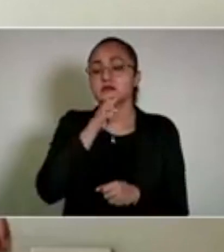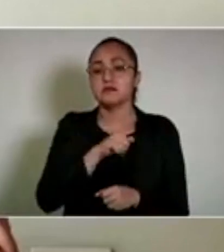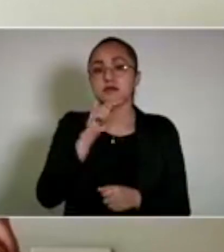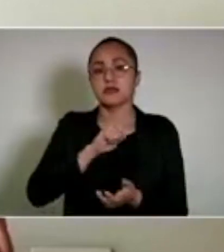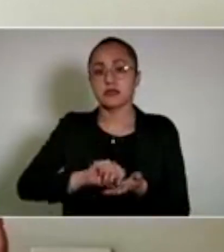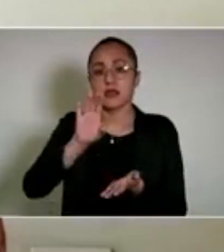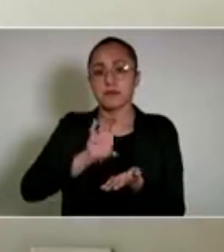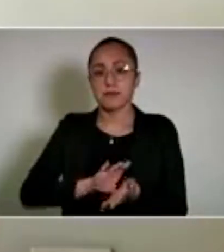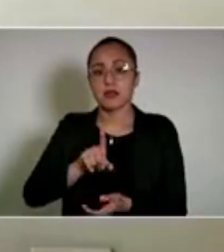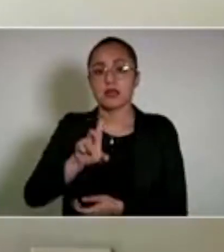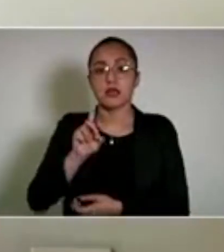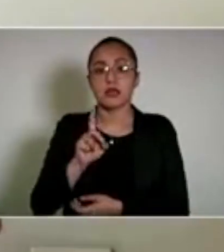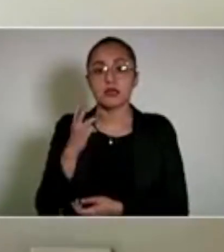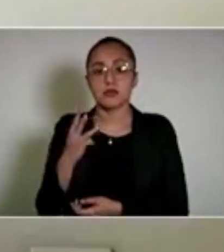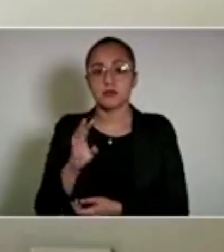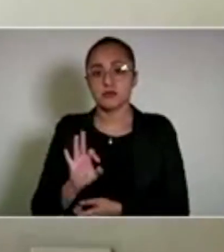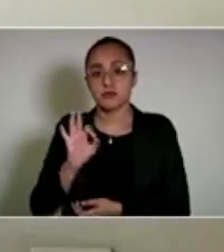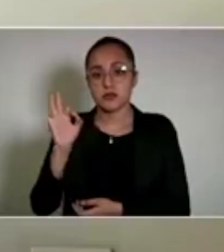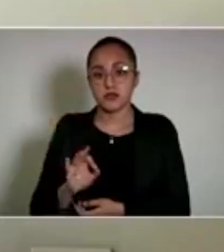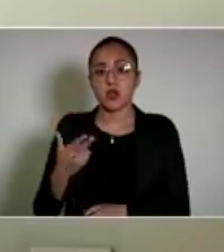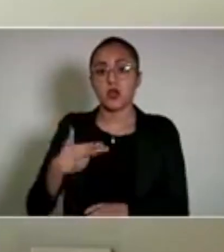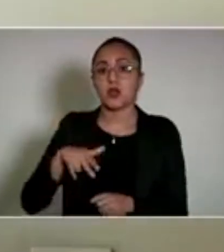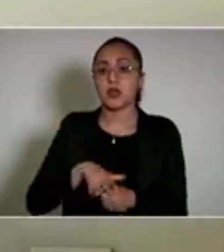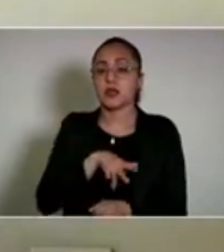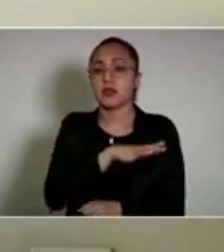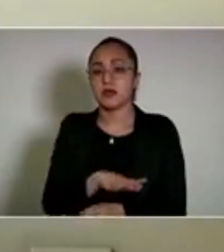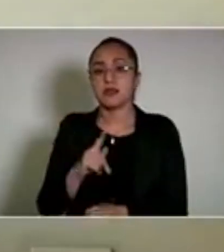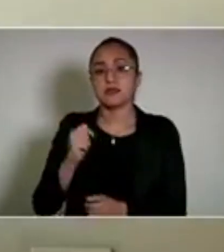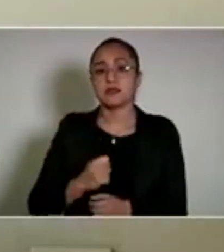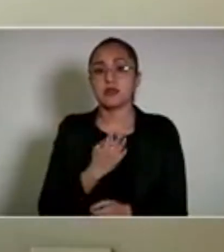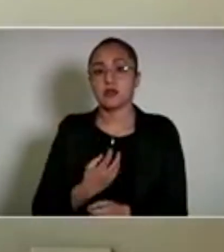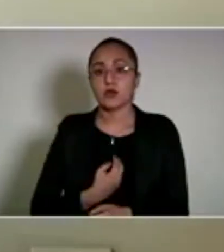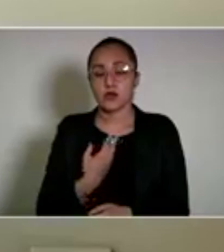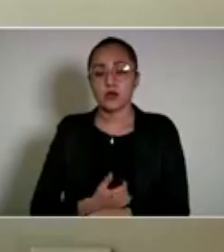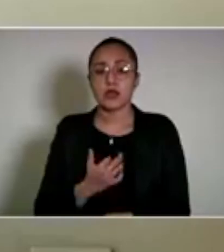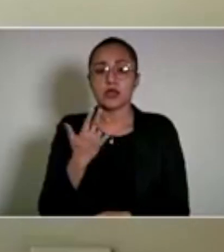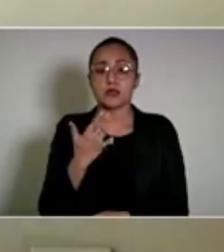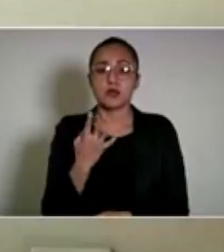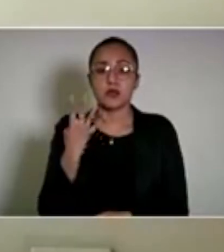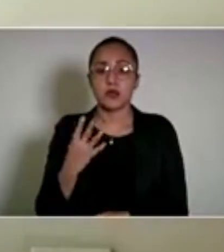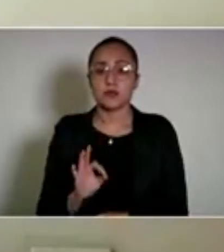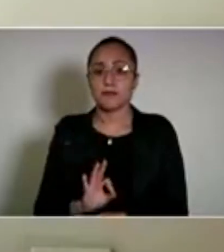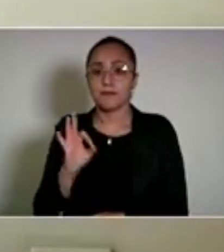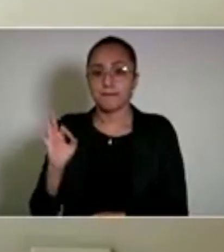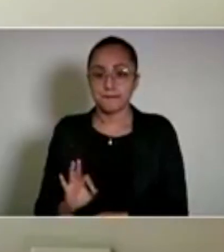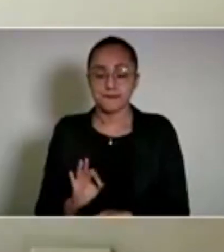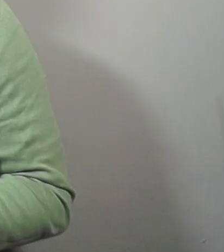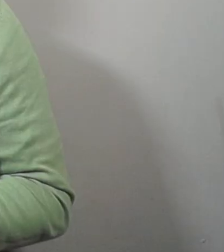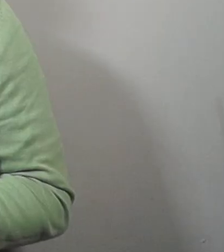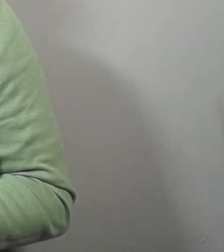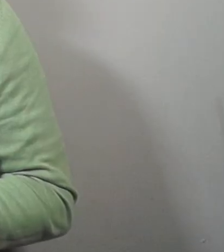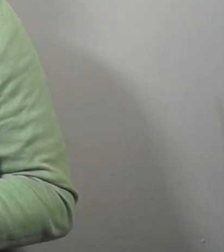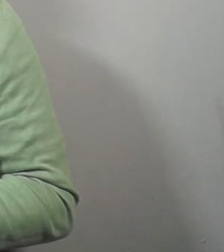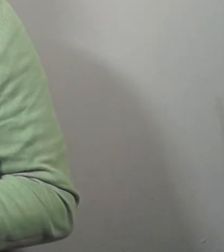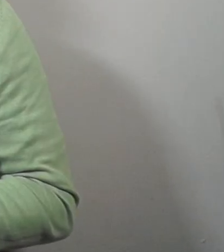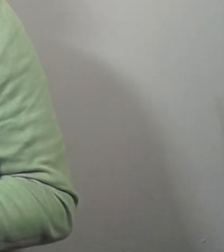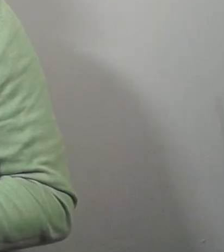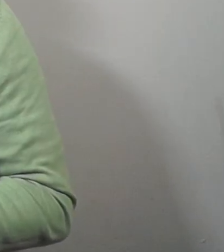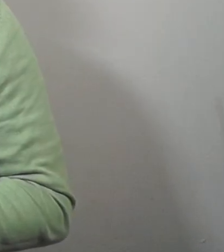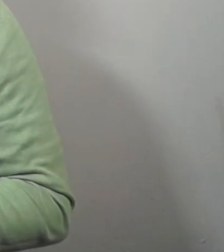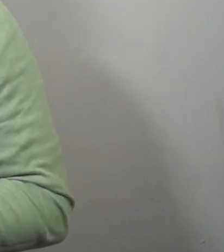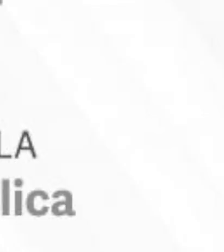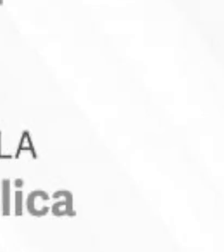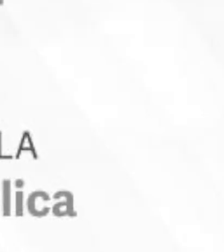de Tecamachalco al 33% y el Hospital General de Tehuacán al 54%. Y a través de un comunicado